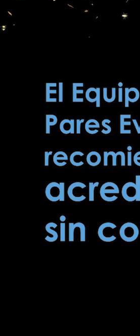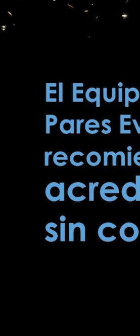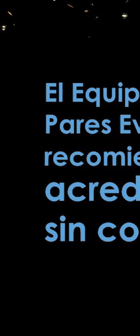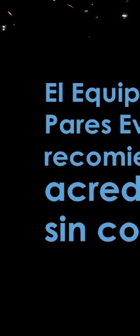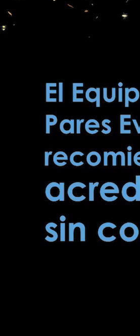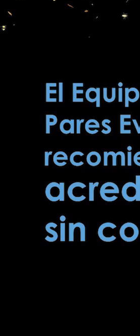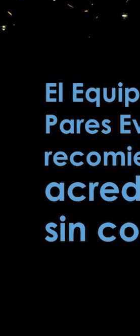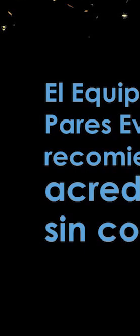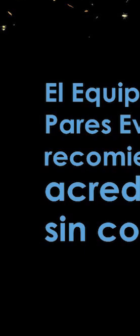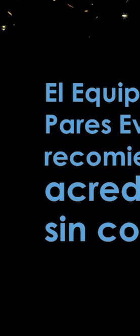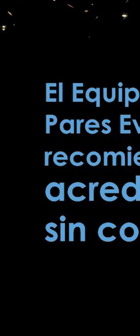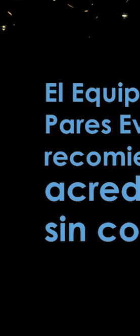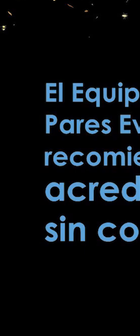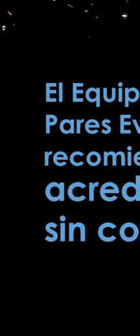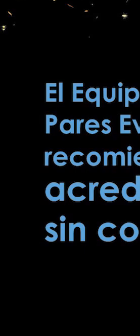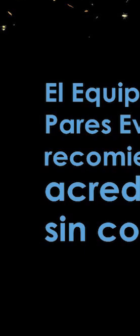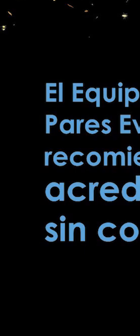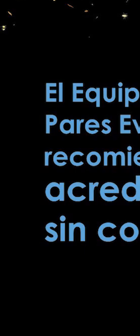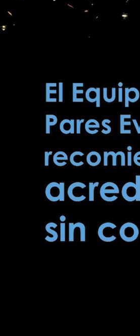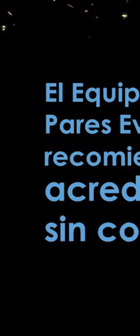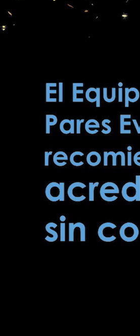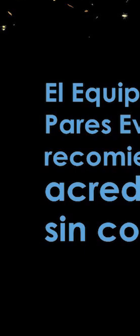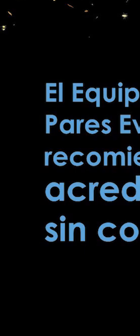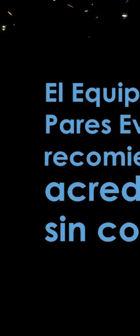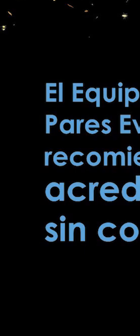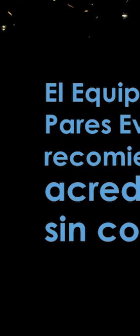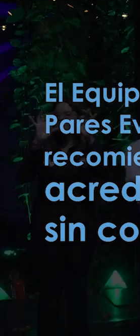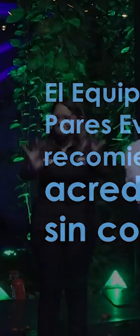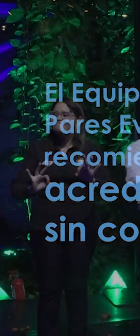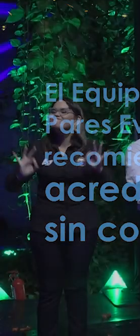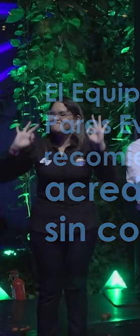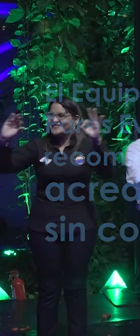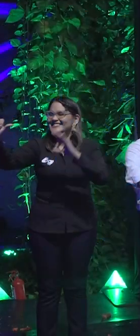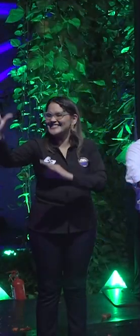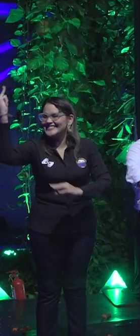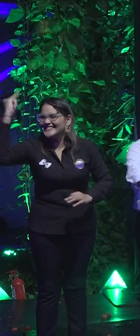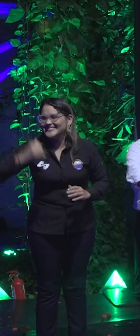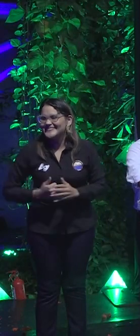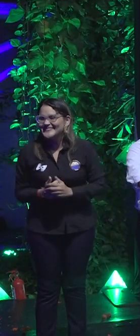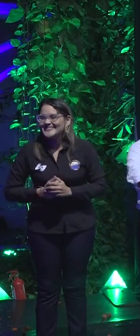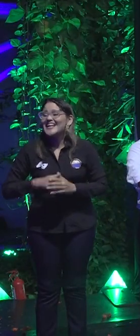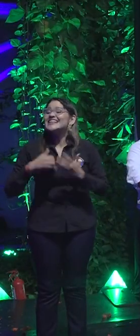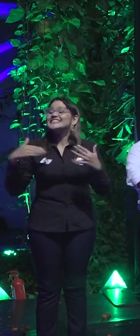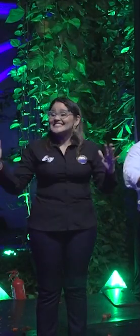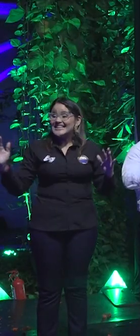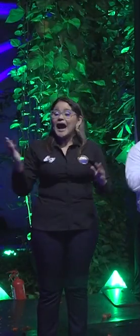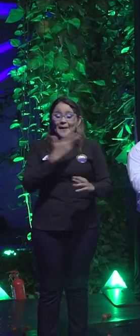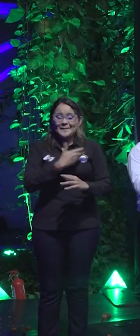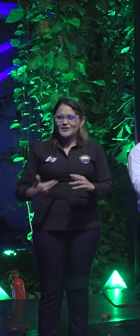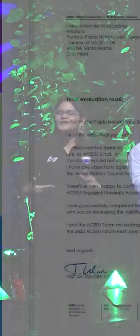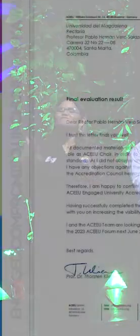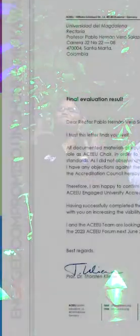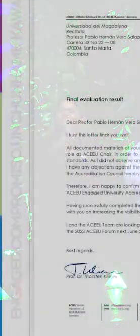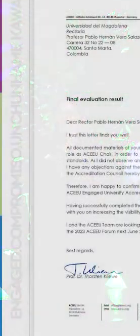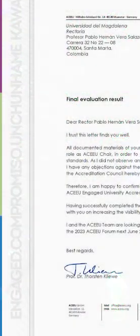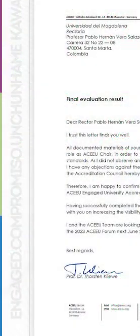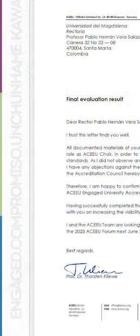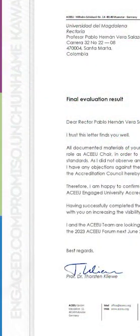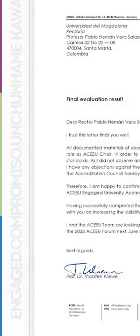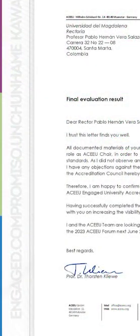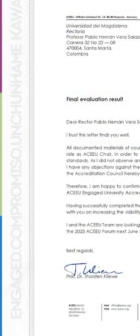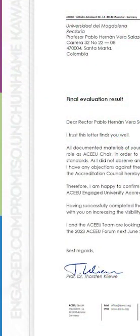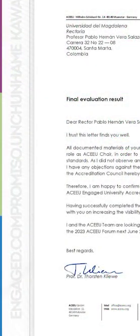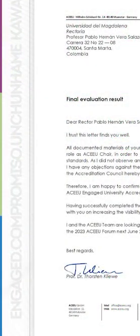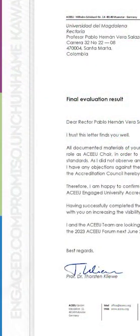acreditación sin ningún tipo de condicionamiento y la semana pasada recibimos el informe del presidente, dice, me complace confirmarle que